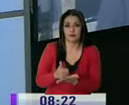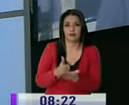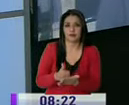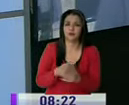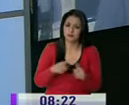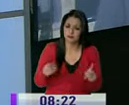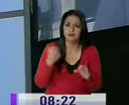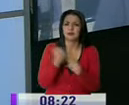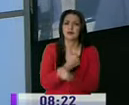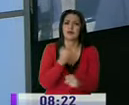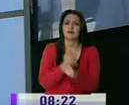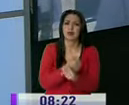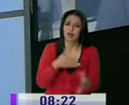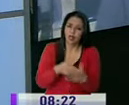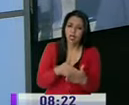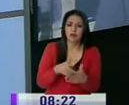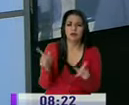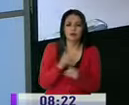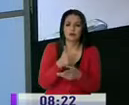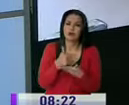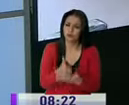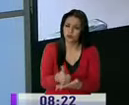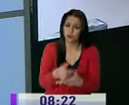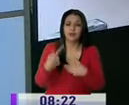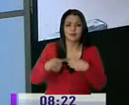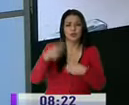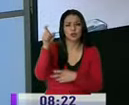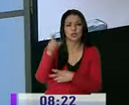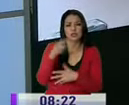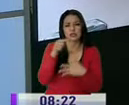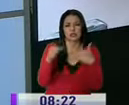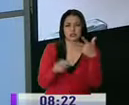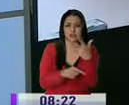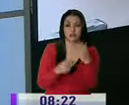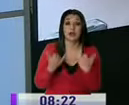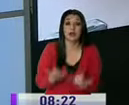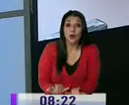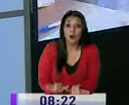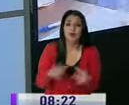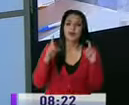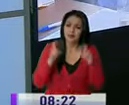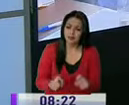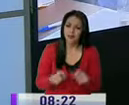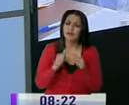entorpezcamos, sino ayudemos. La ciudad necesita muchas cosas. Hoy, más que nunca, hay que ir